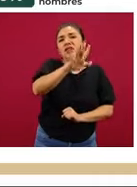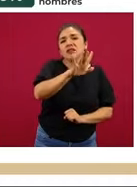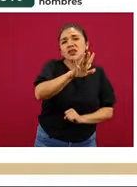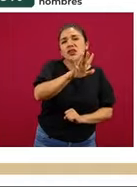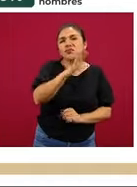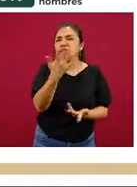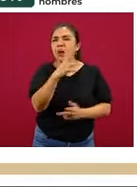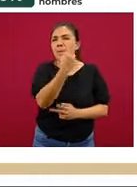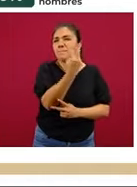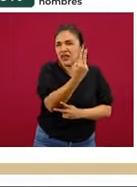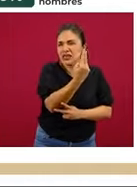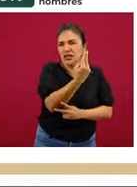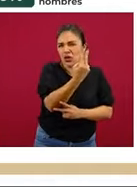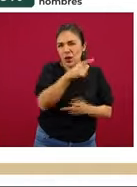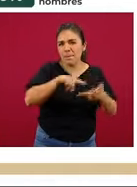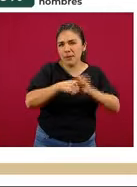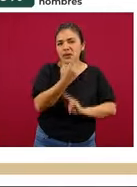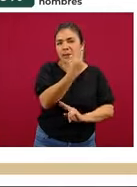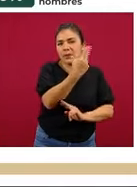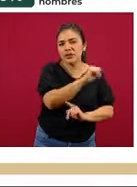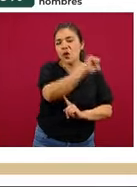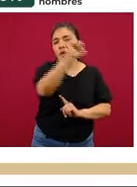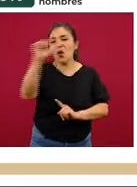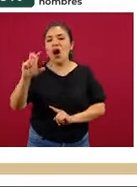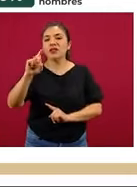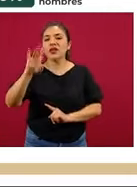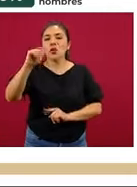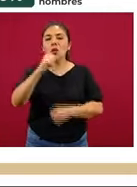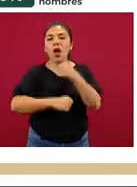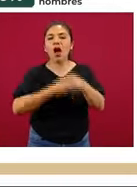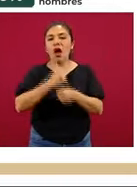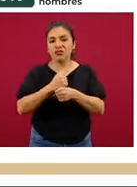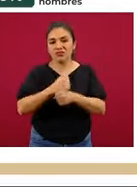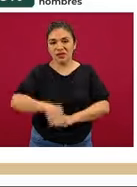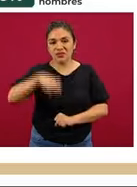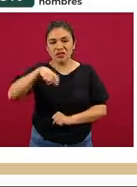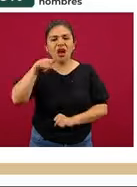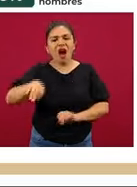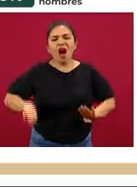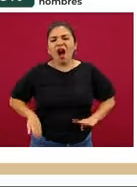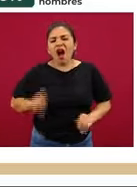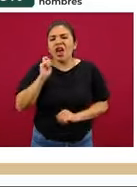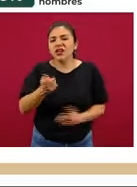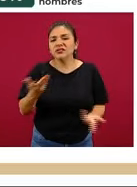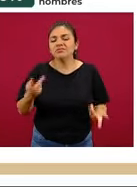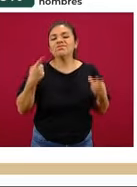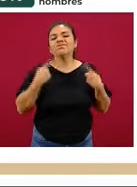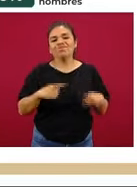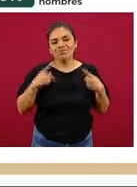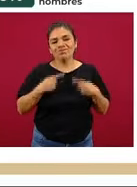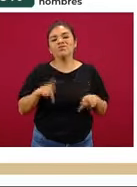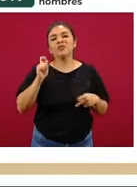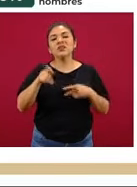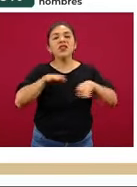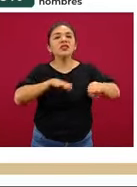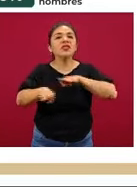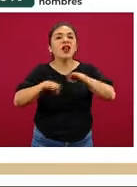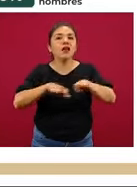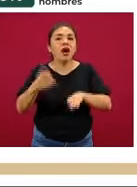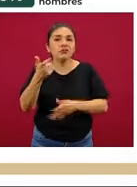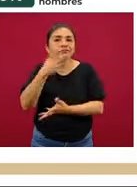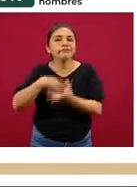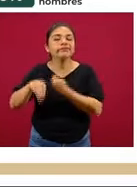entre los 25, empezando de abajo hacia arriba, hasta los 39 años de edad. ¿Qué significa esto? Pues es población económicamente activa,